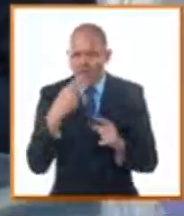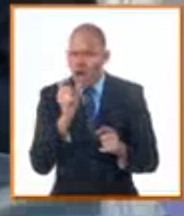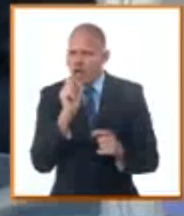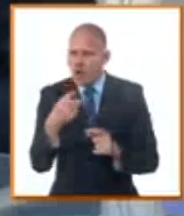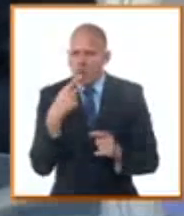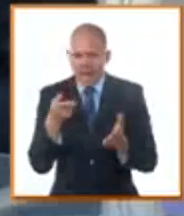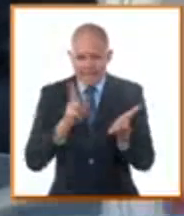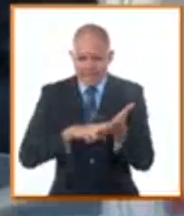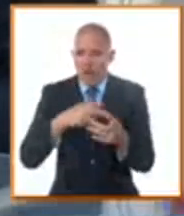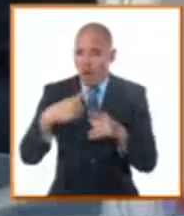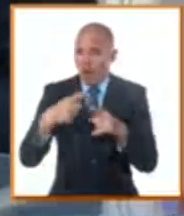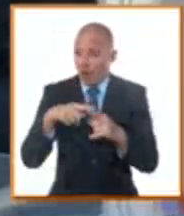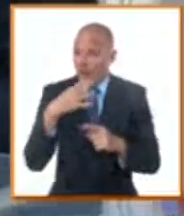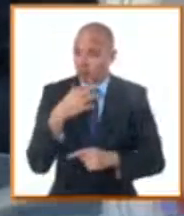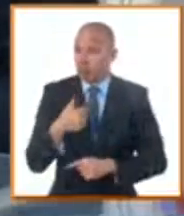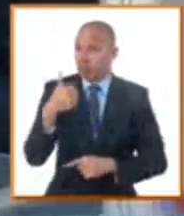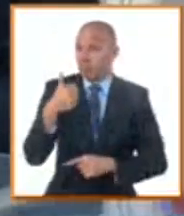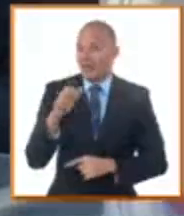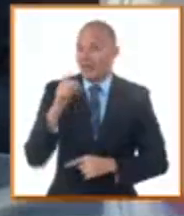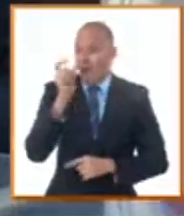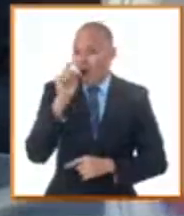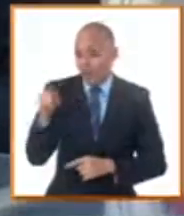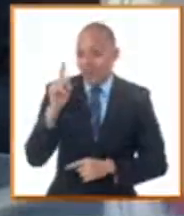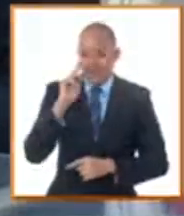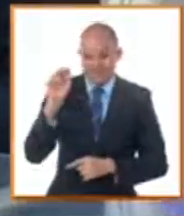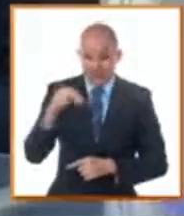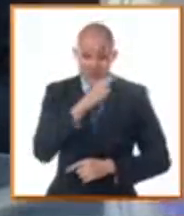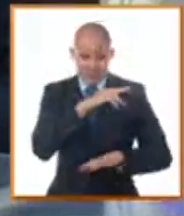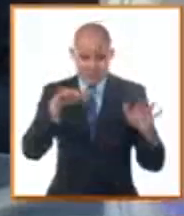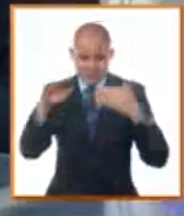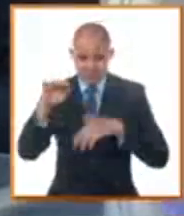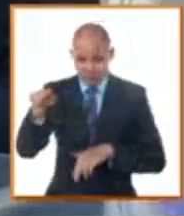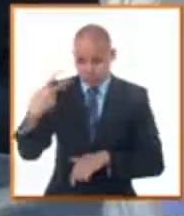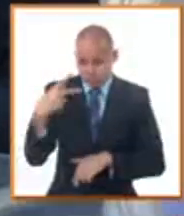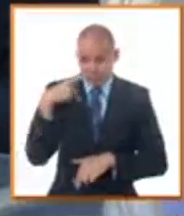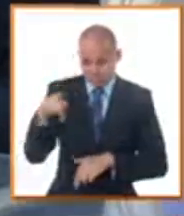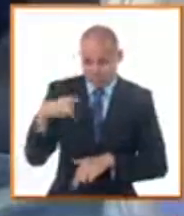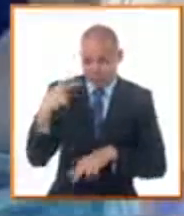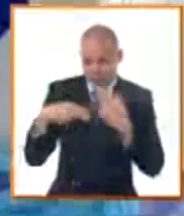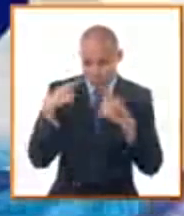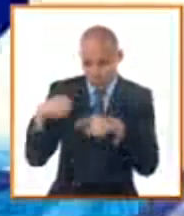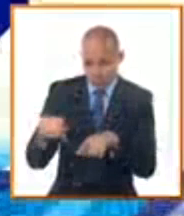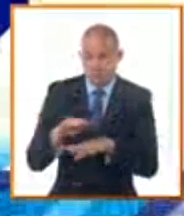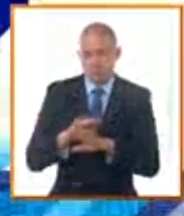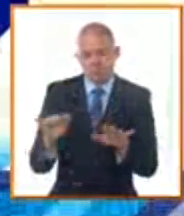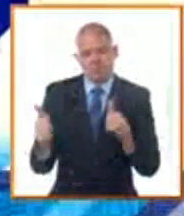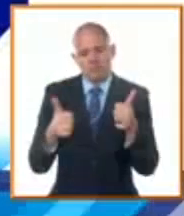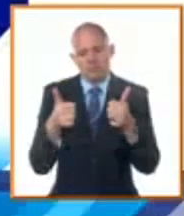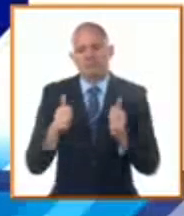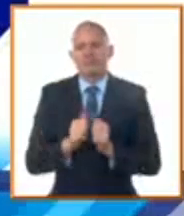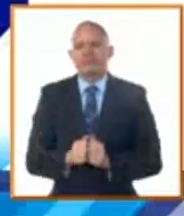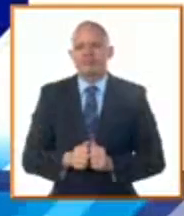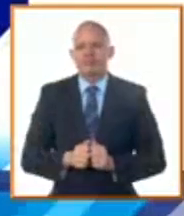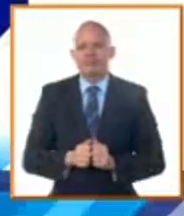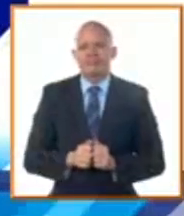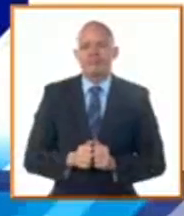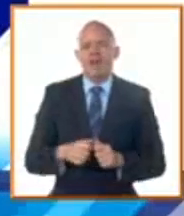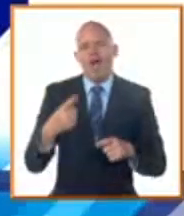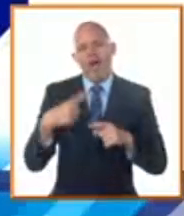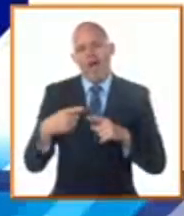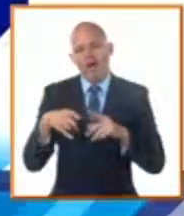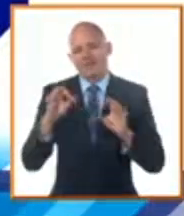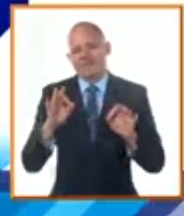con la estadística que nos brindaba el viceministro. El otro aspecto desarrollado en esa versión fue un trabajo que venimos realizando